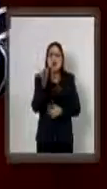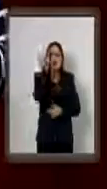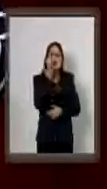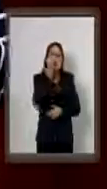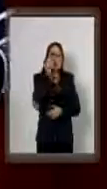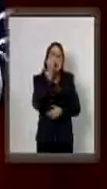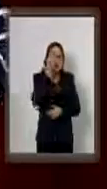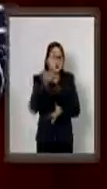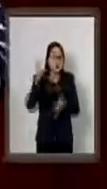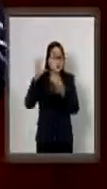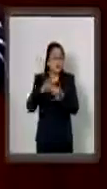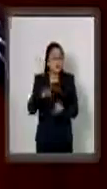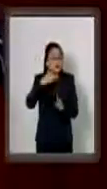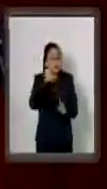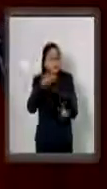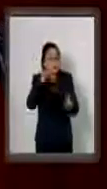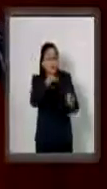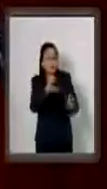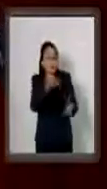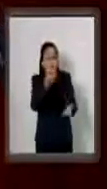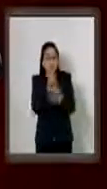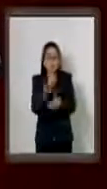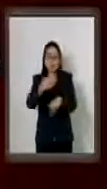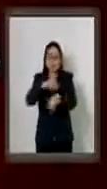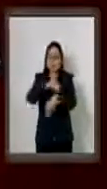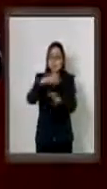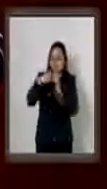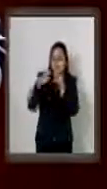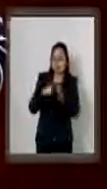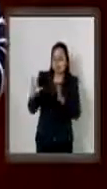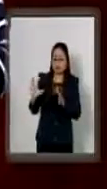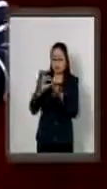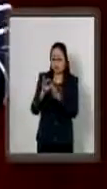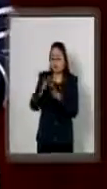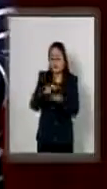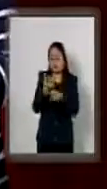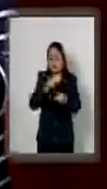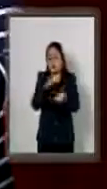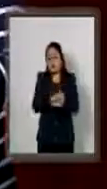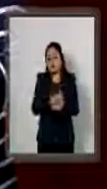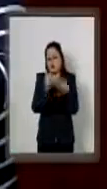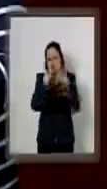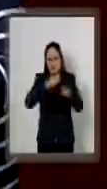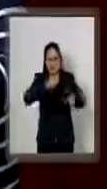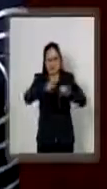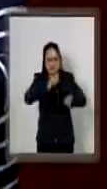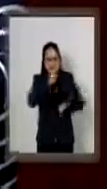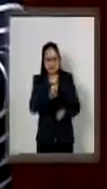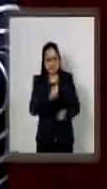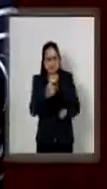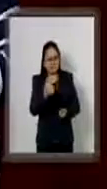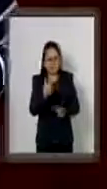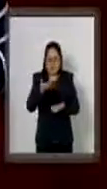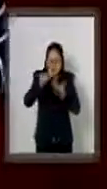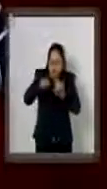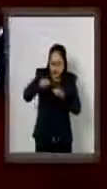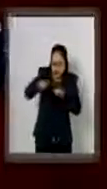que se cubre con un simple requisito administrativo, sin control, sin